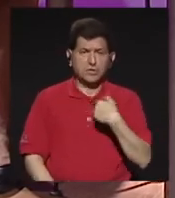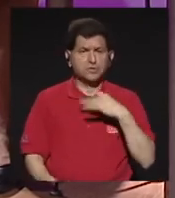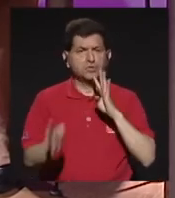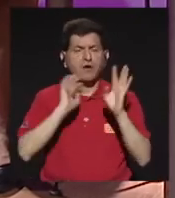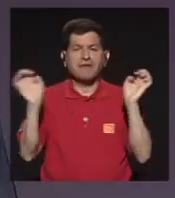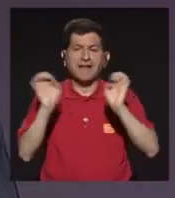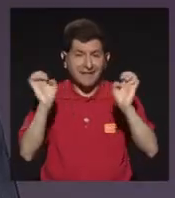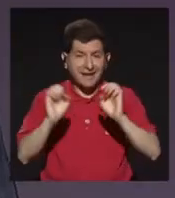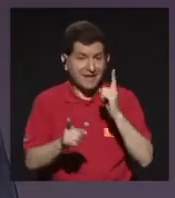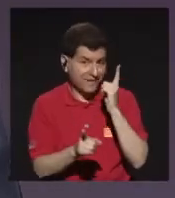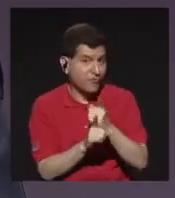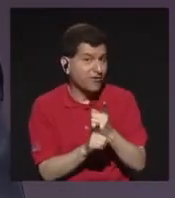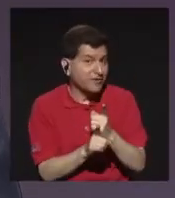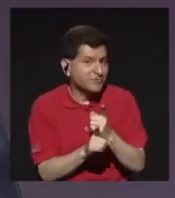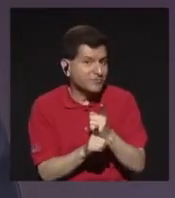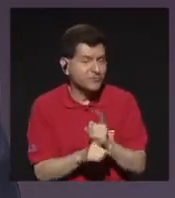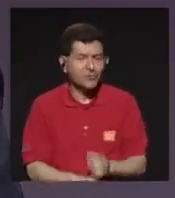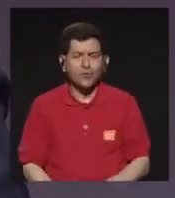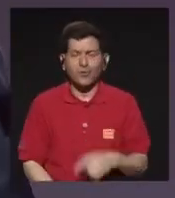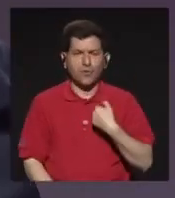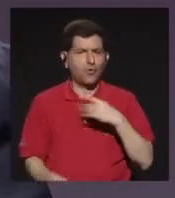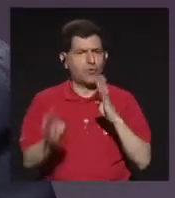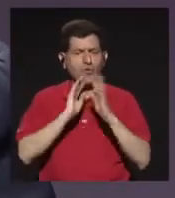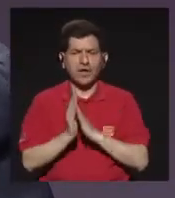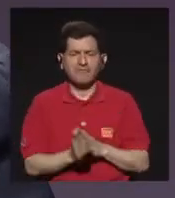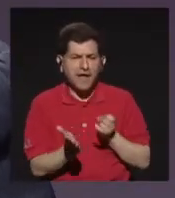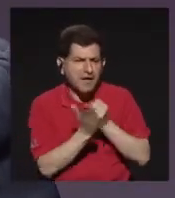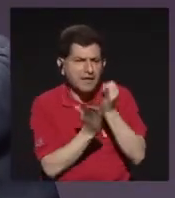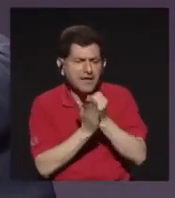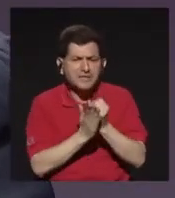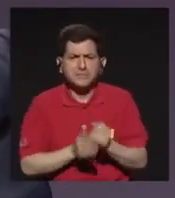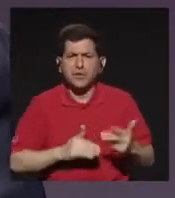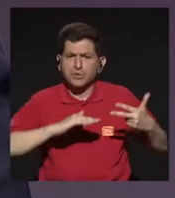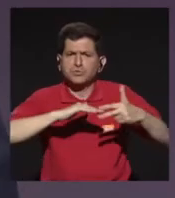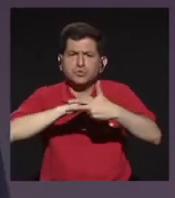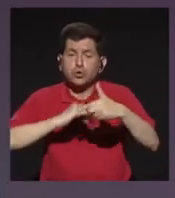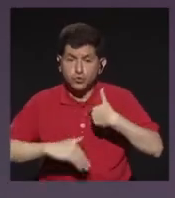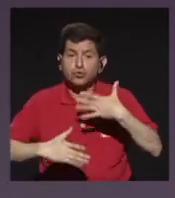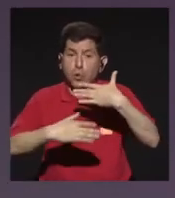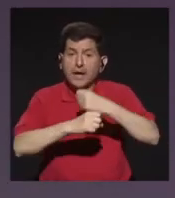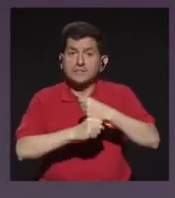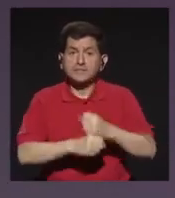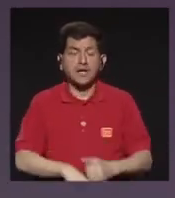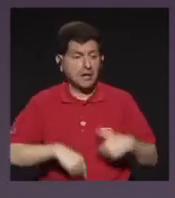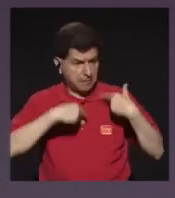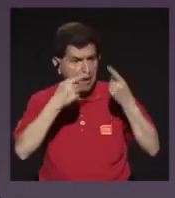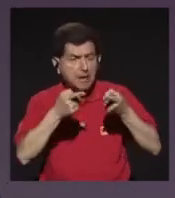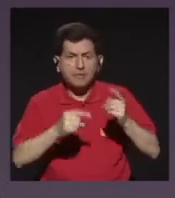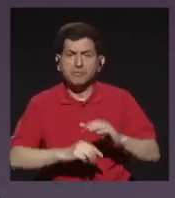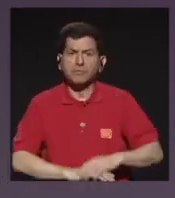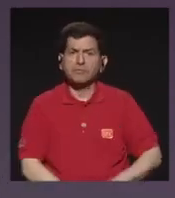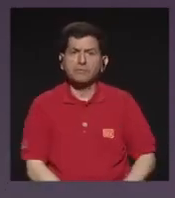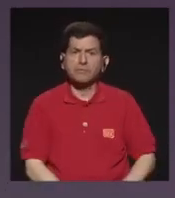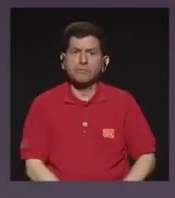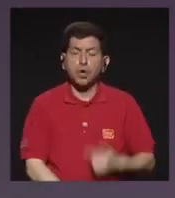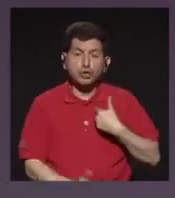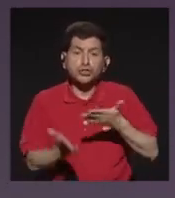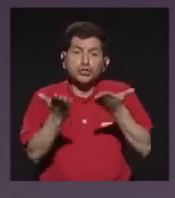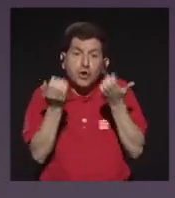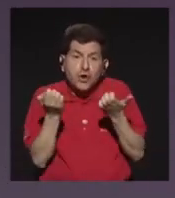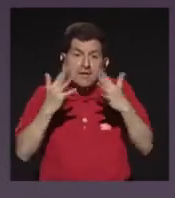de energía, ¿está bien? Yo quiero venir a hablar de inspección de barco, ¿ok? Porque yo he hecho inspección y he estado ahí. Es decir, yo